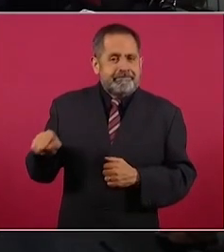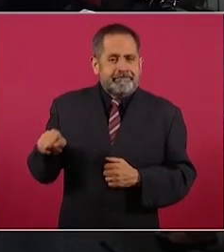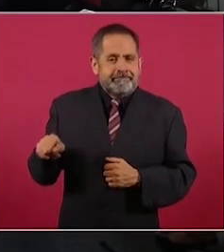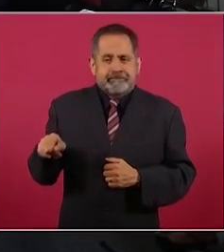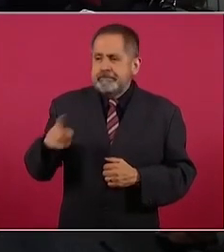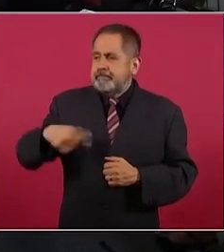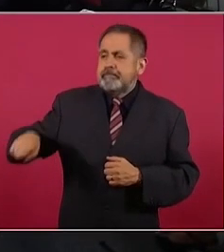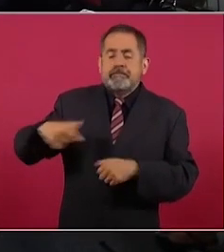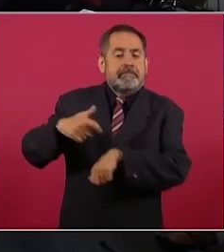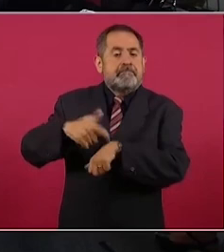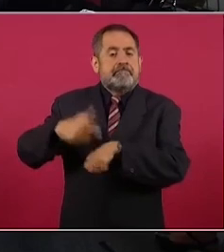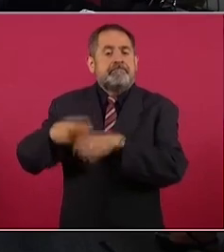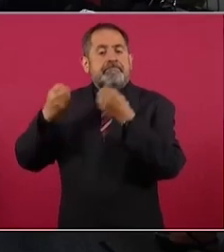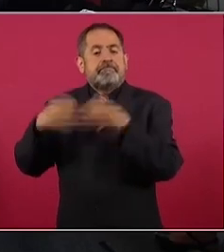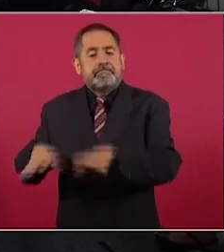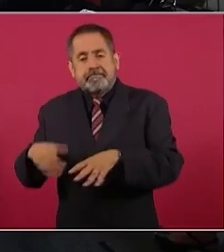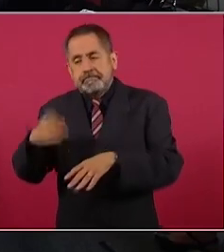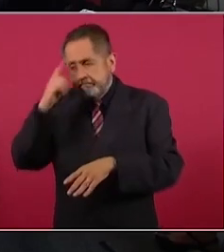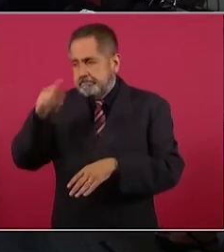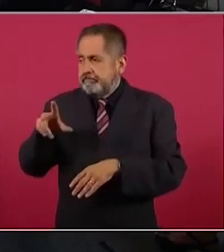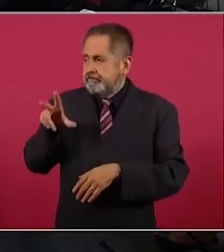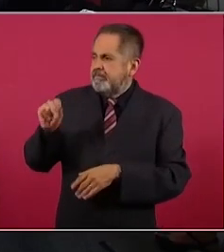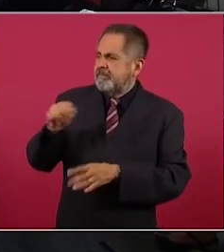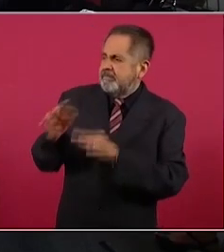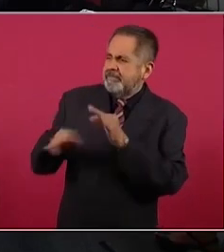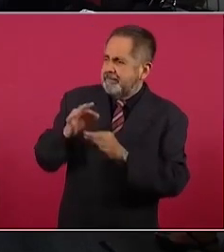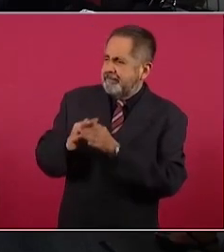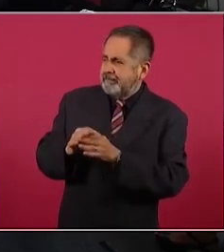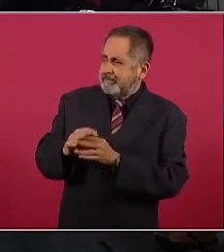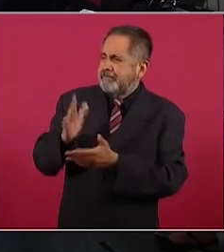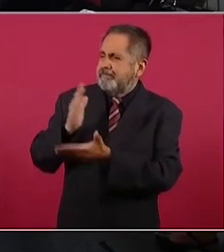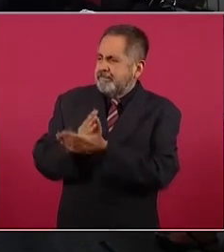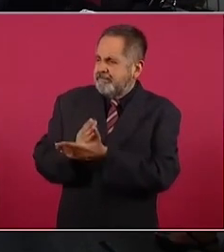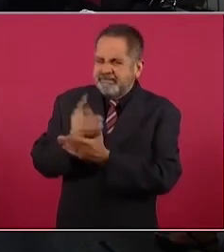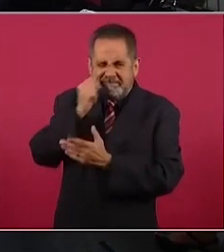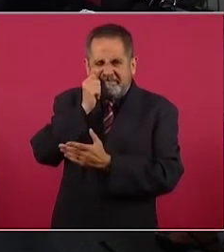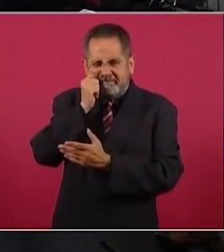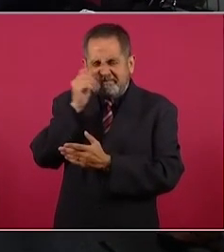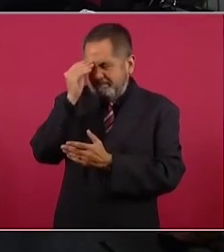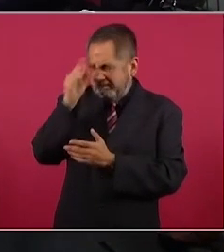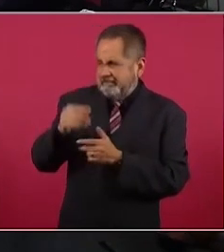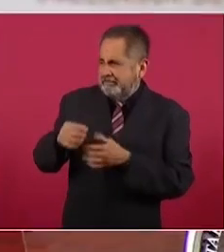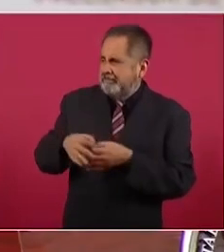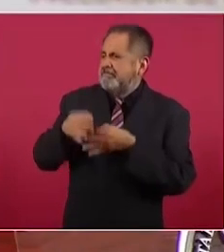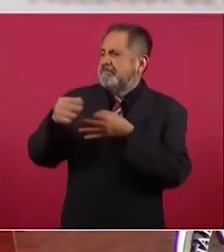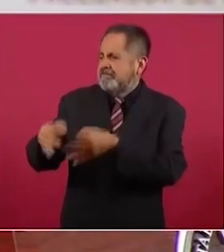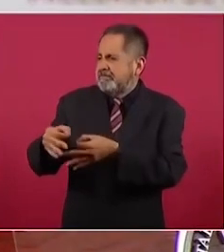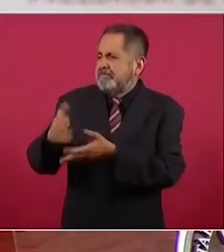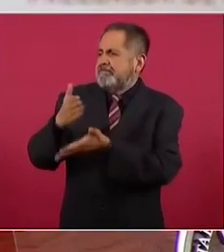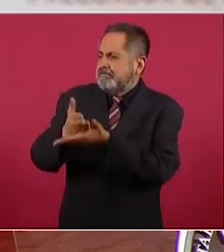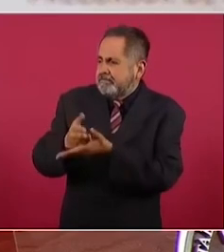que perdiéramos tiempo, para que no cumpliéramos, para hacernos quedar mal.